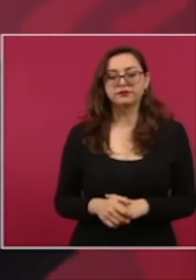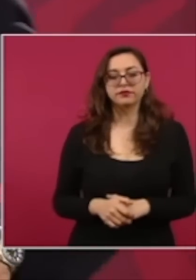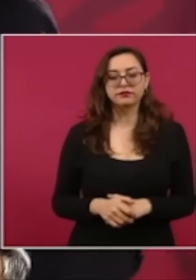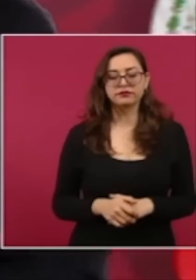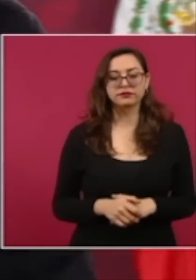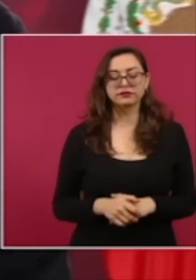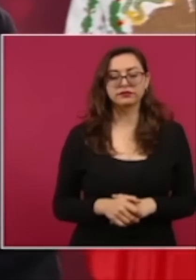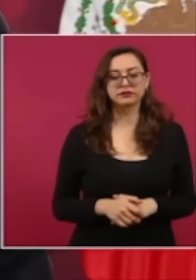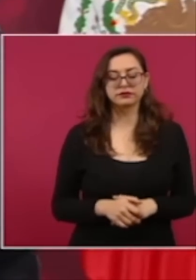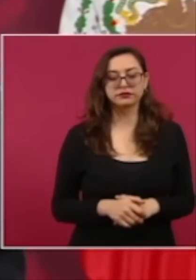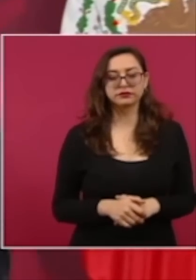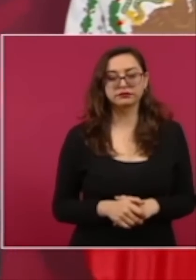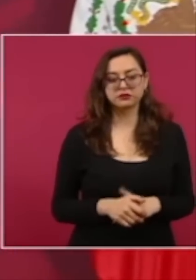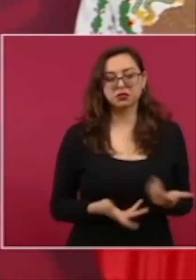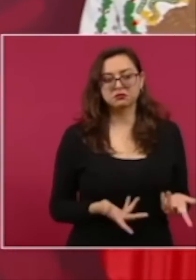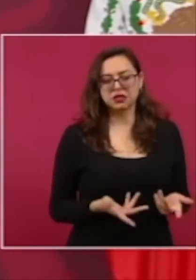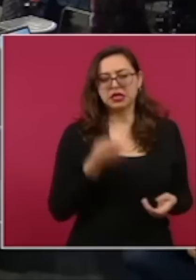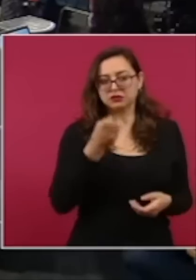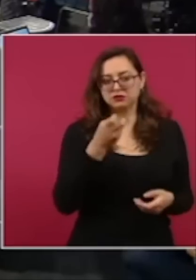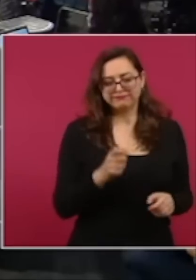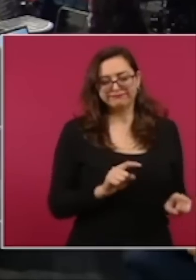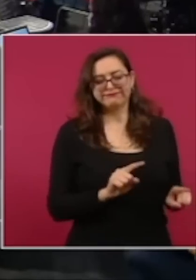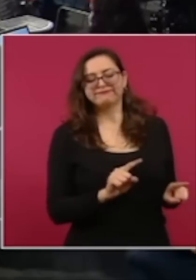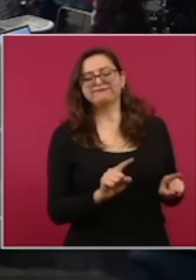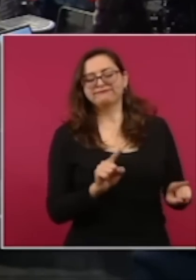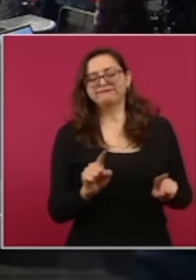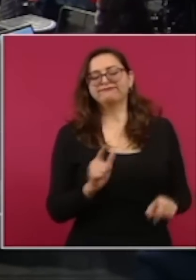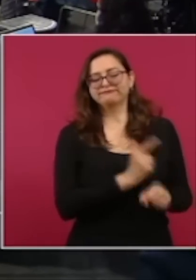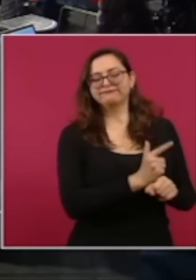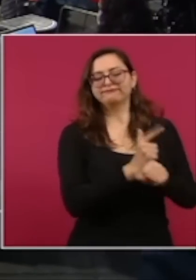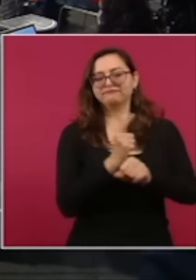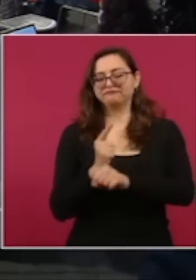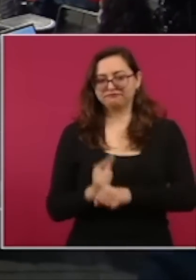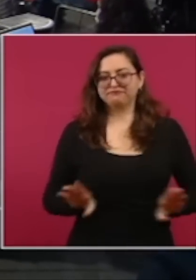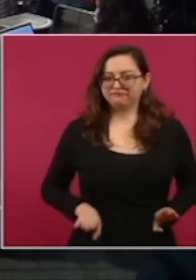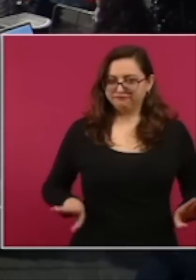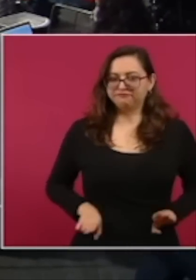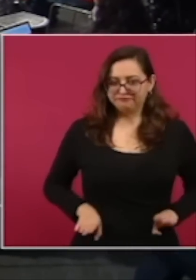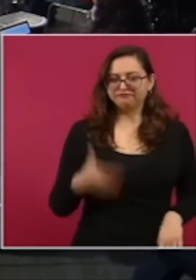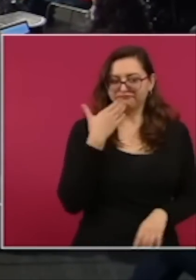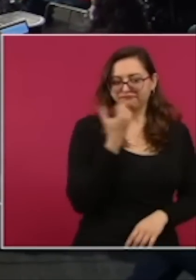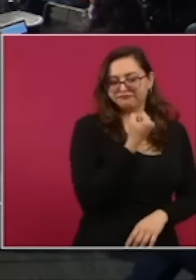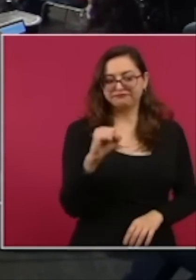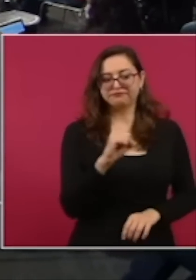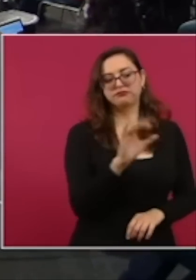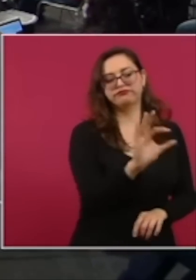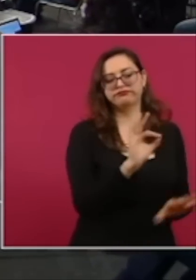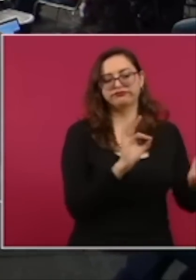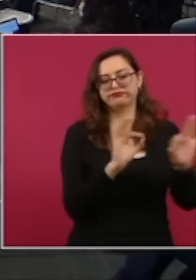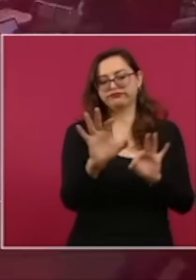son prospectos, si dan el ancho, pues ya se desarrollan